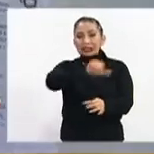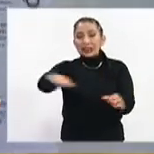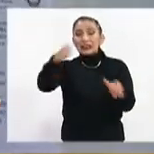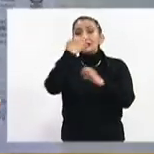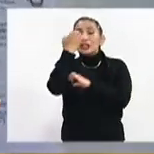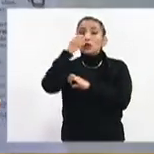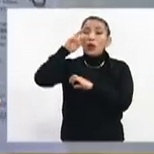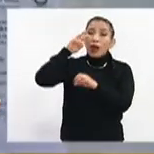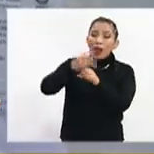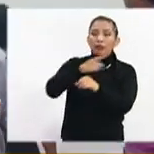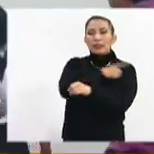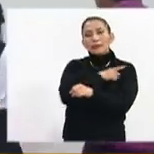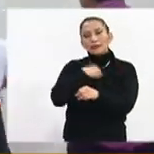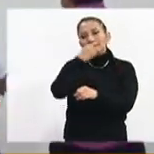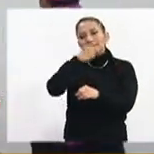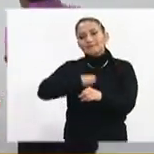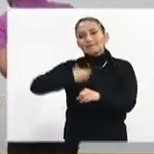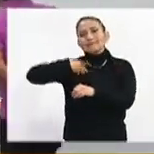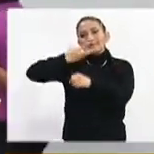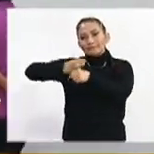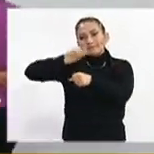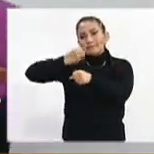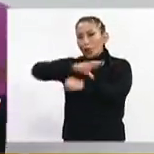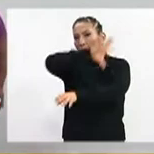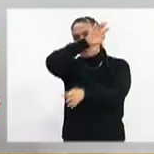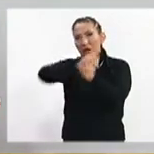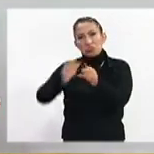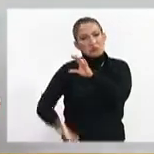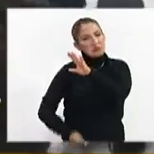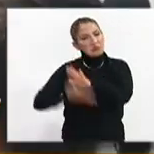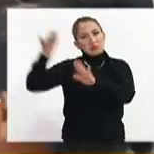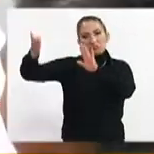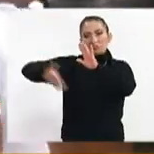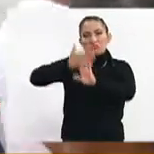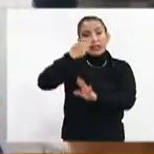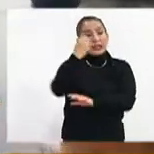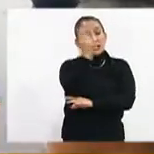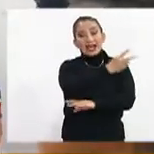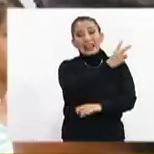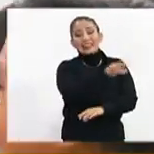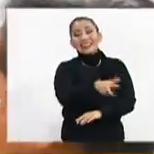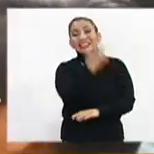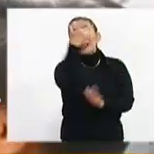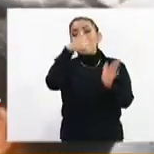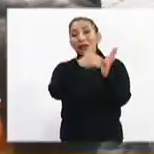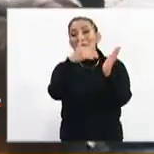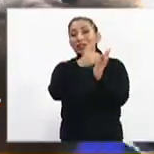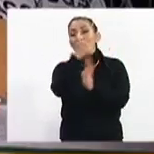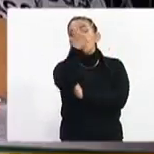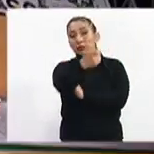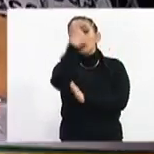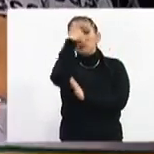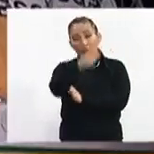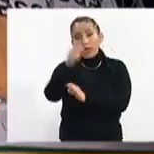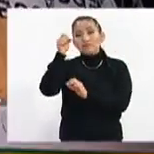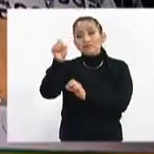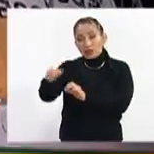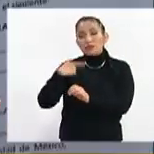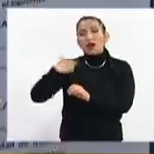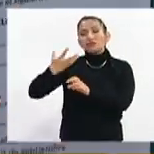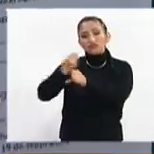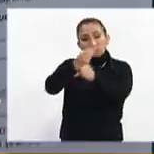600 las escuelas que se tendrán que reconstruir de manera total y se van a requerir 13,000 millones de pesos para